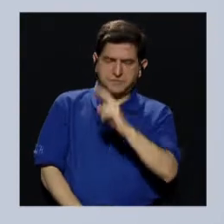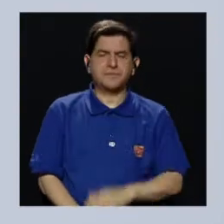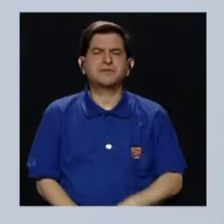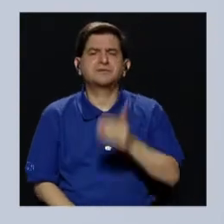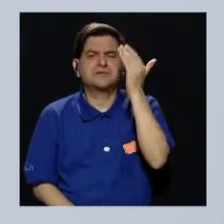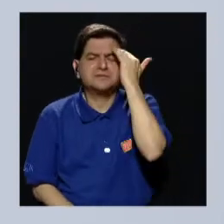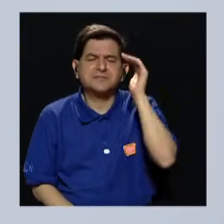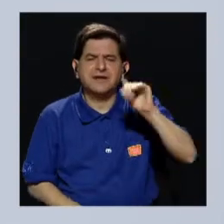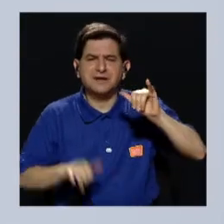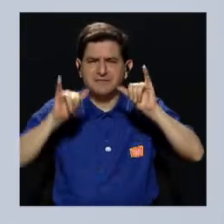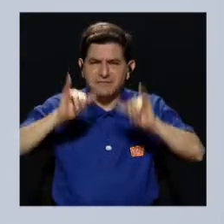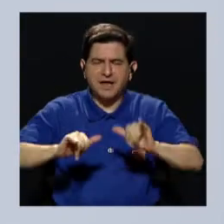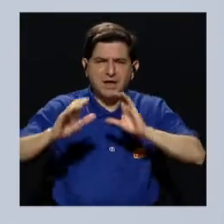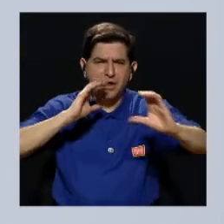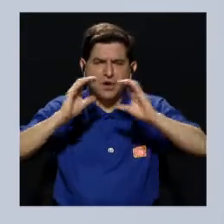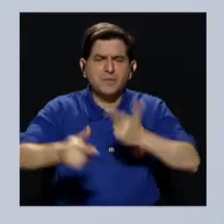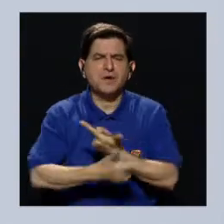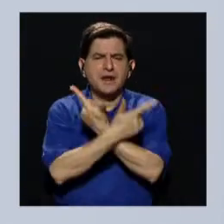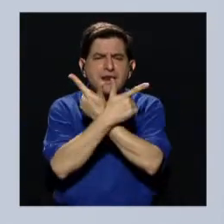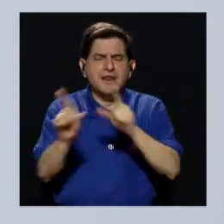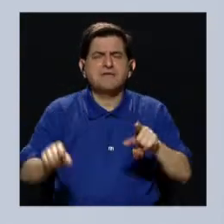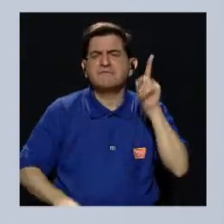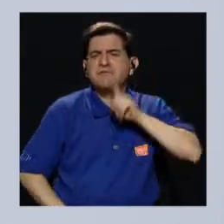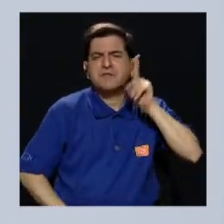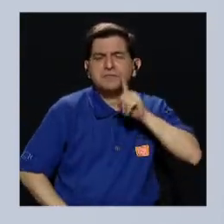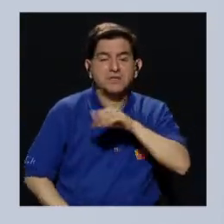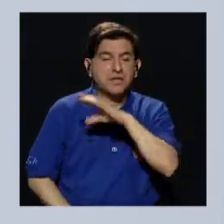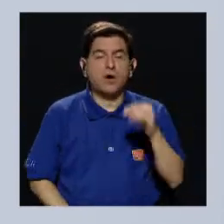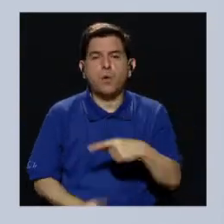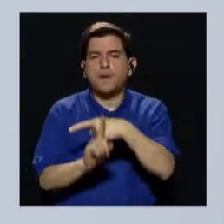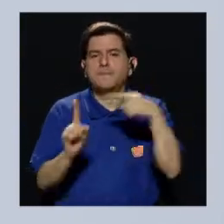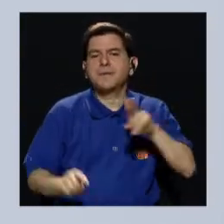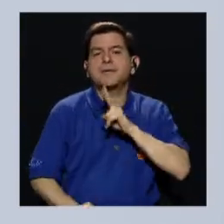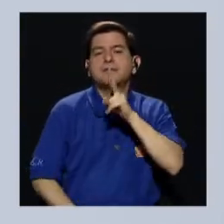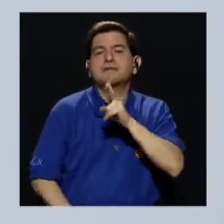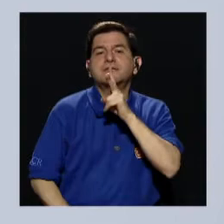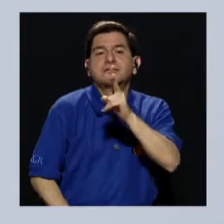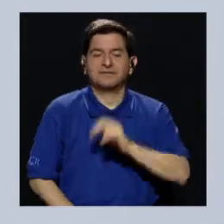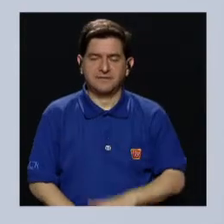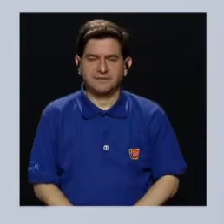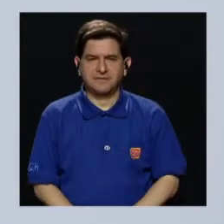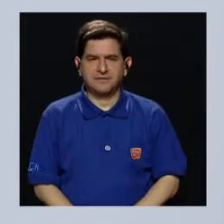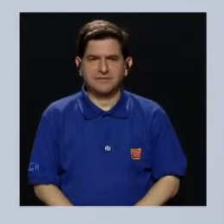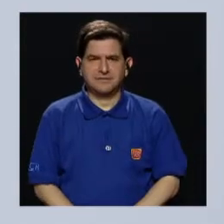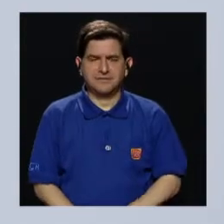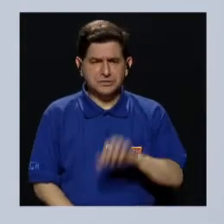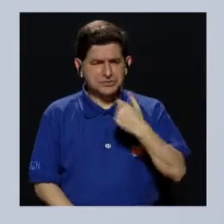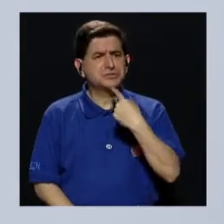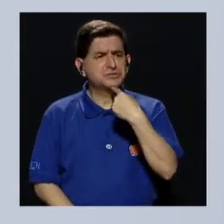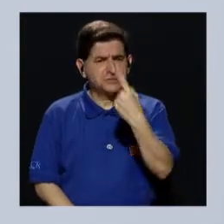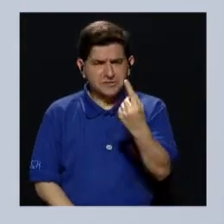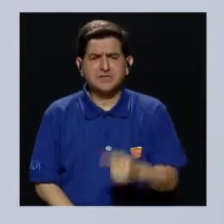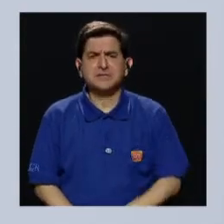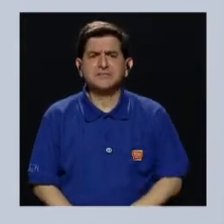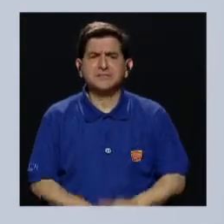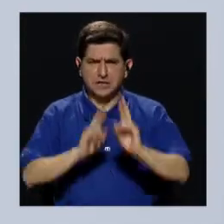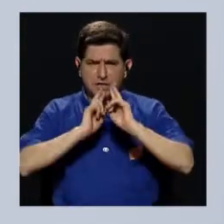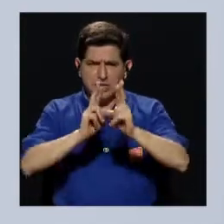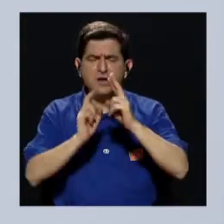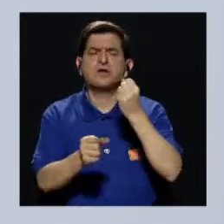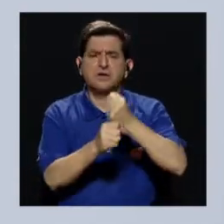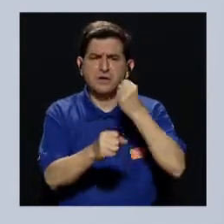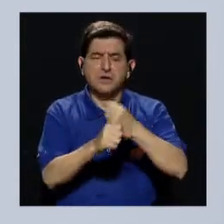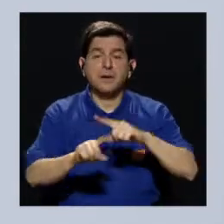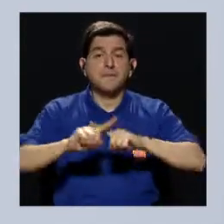sabrá mantener una comunicación libre de engaños o medias verdades está bien dar a conocer los frutos